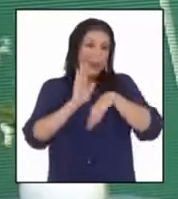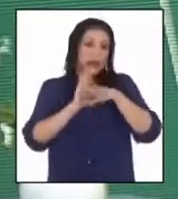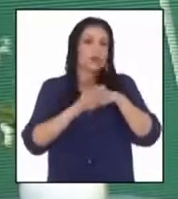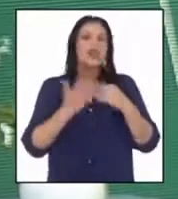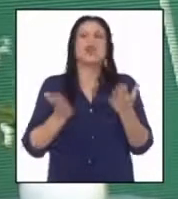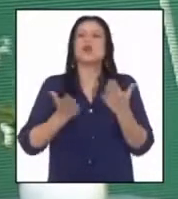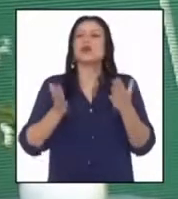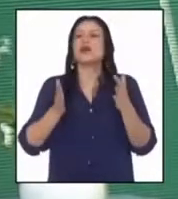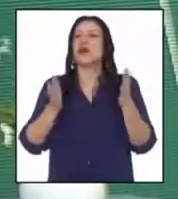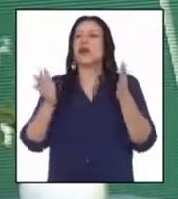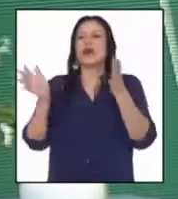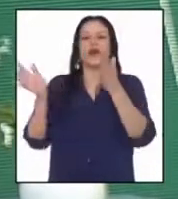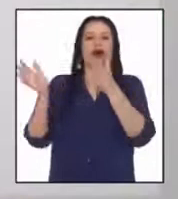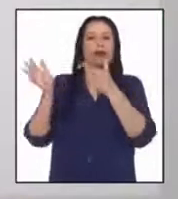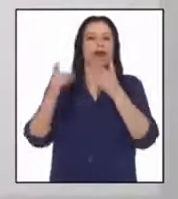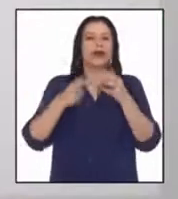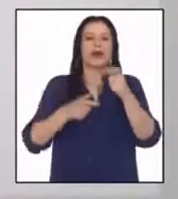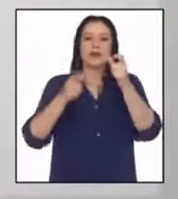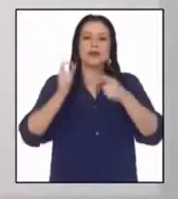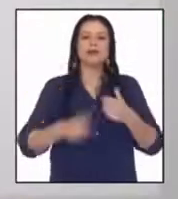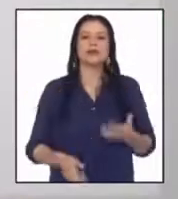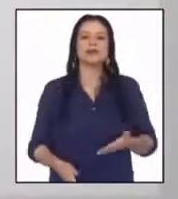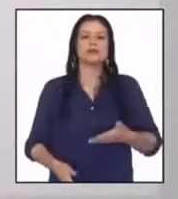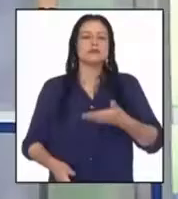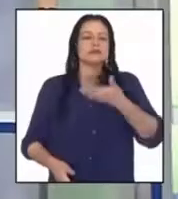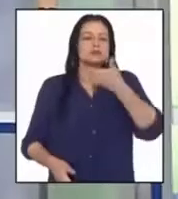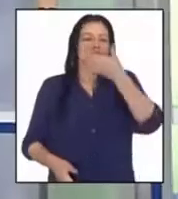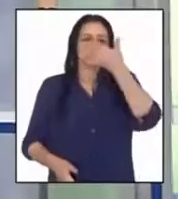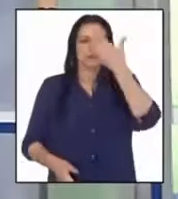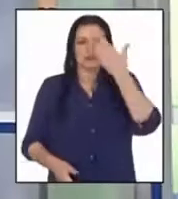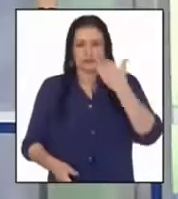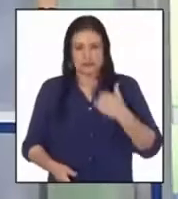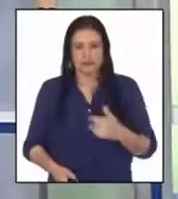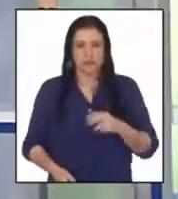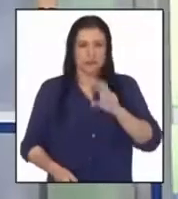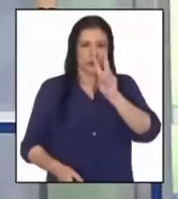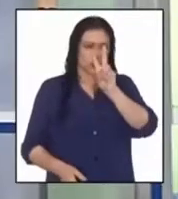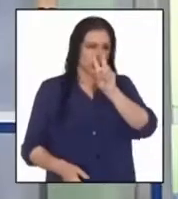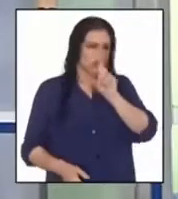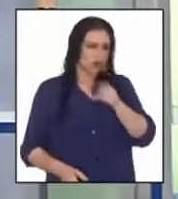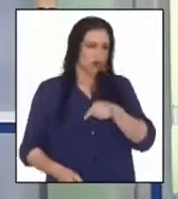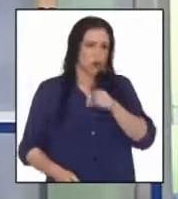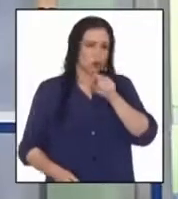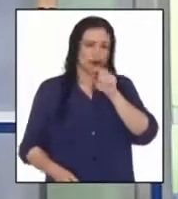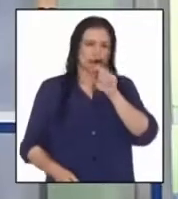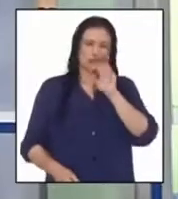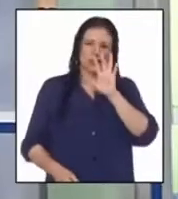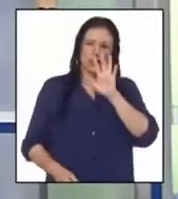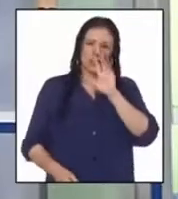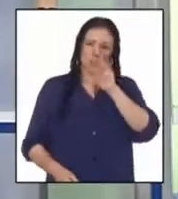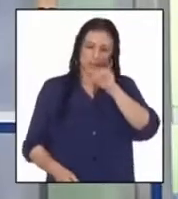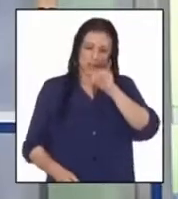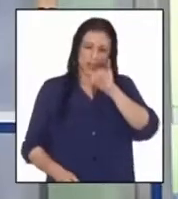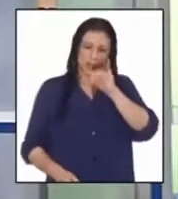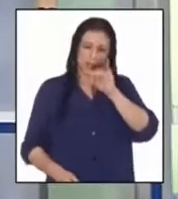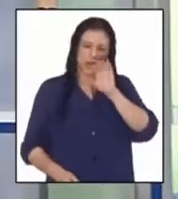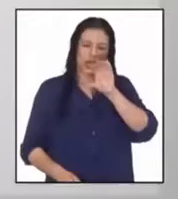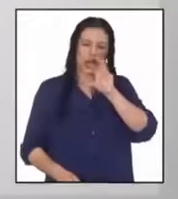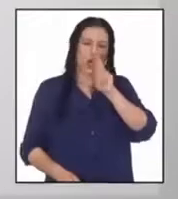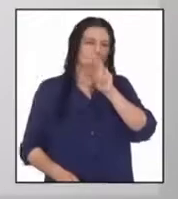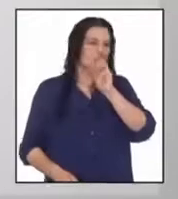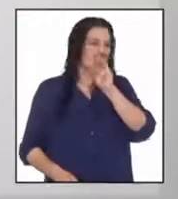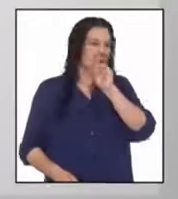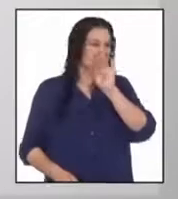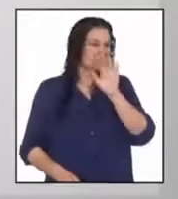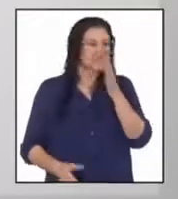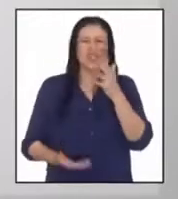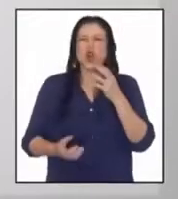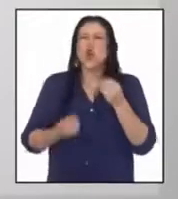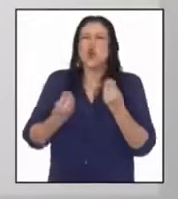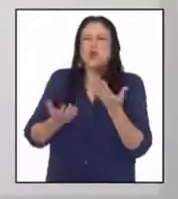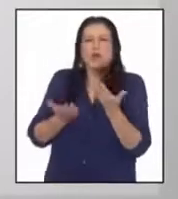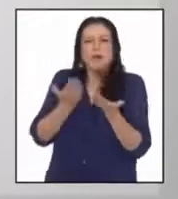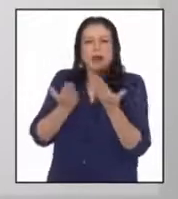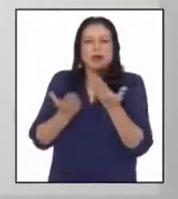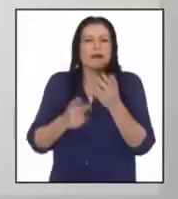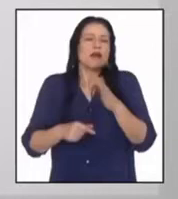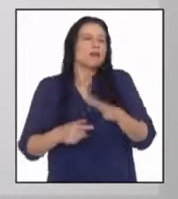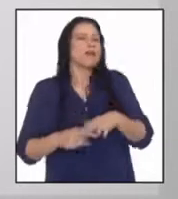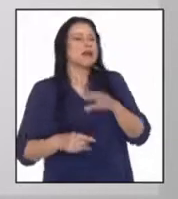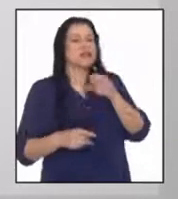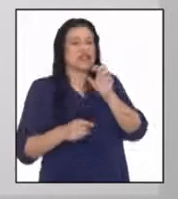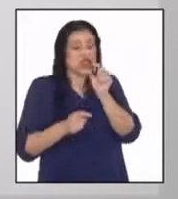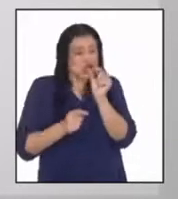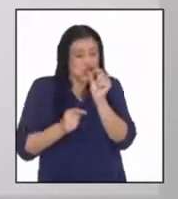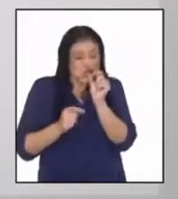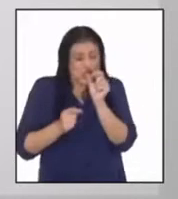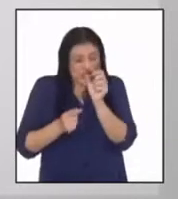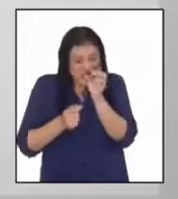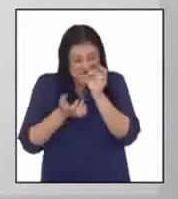en el aire y que son inhaladas. Eso mismo. 2,5 micrómetros, eso es como... Son partículas 30 veces